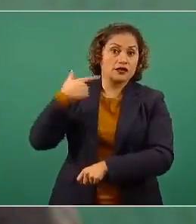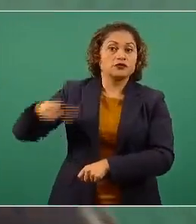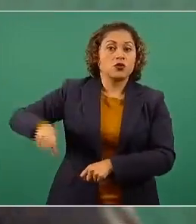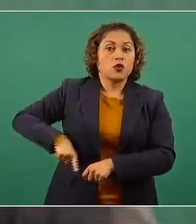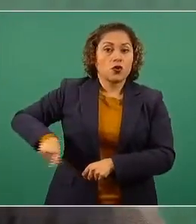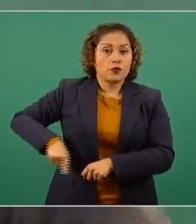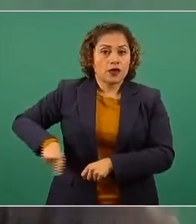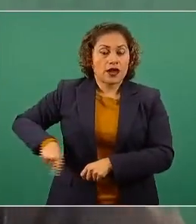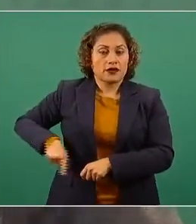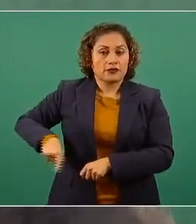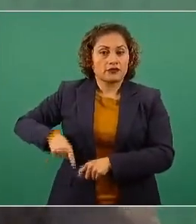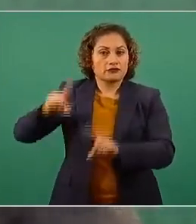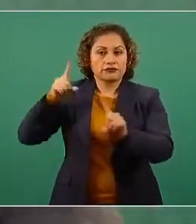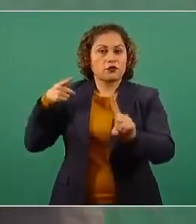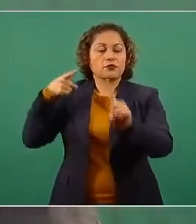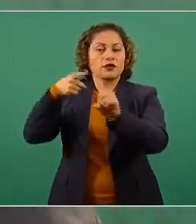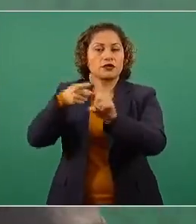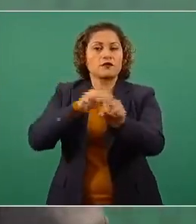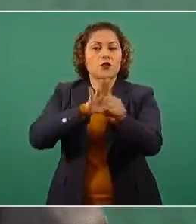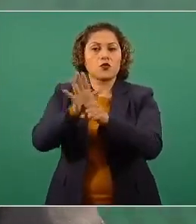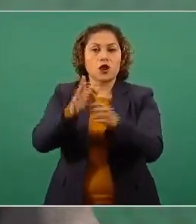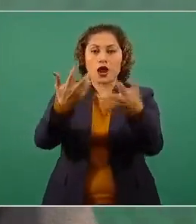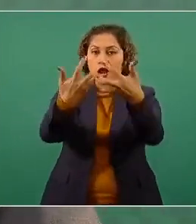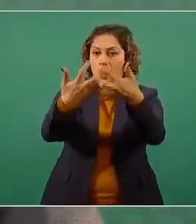era ir cerrando plantas